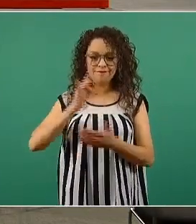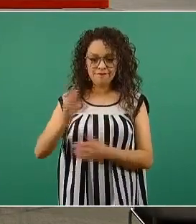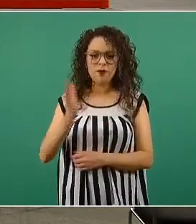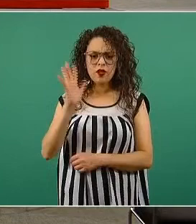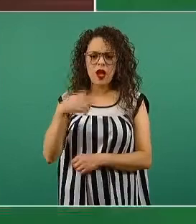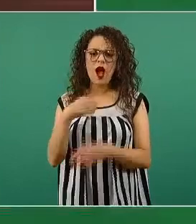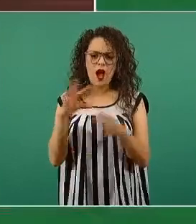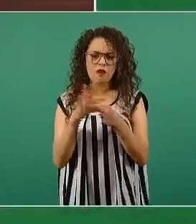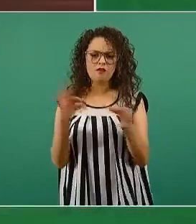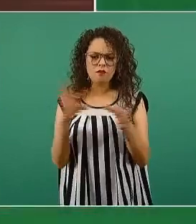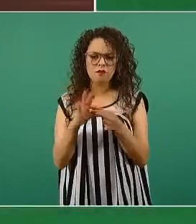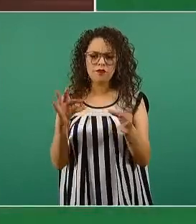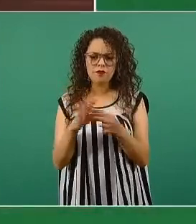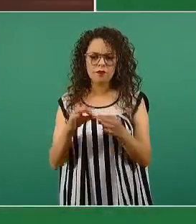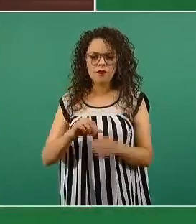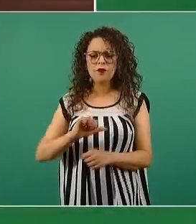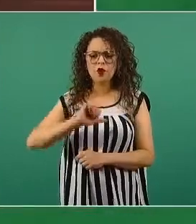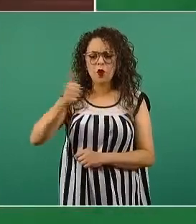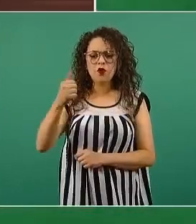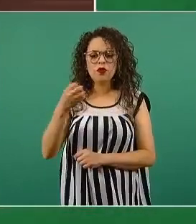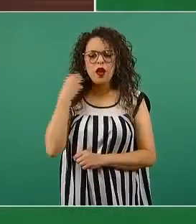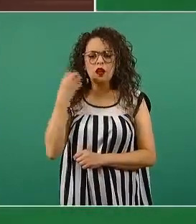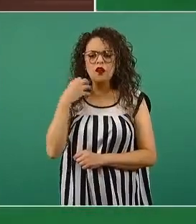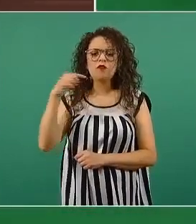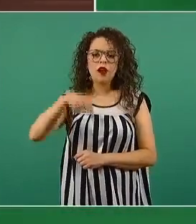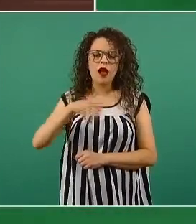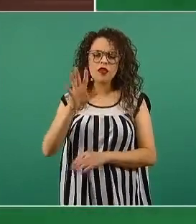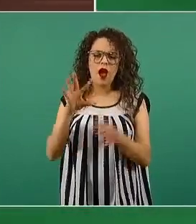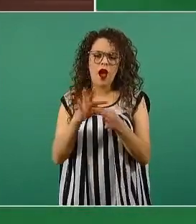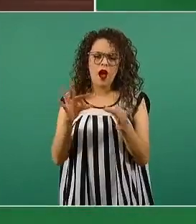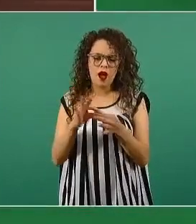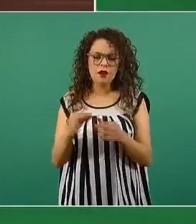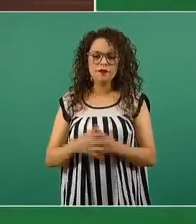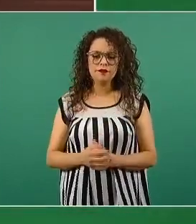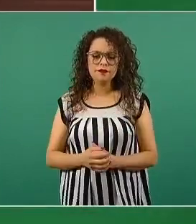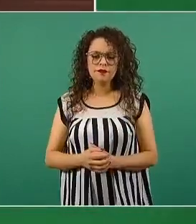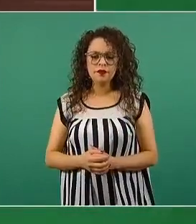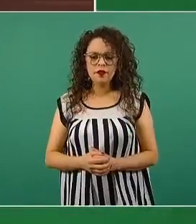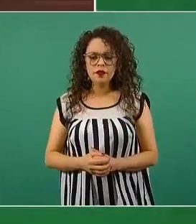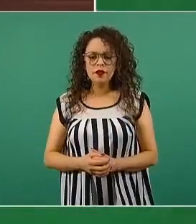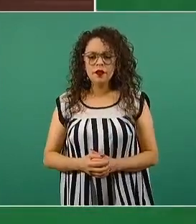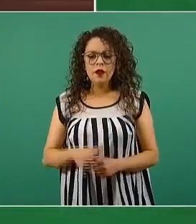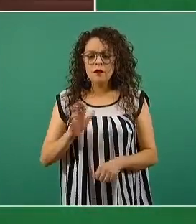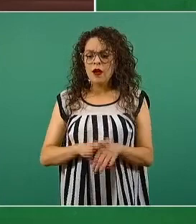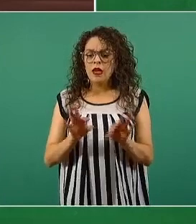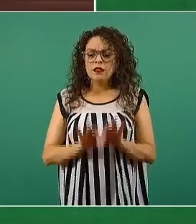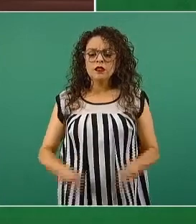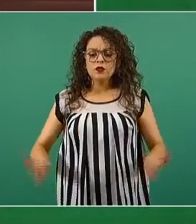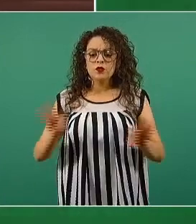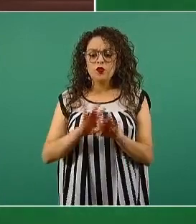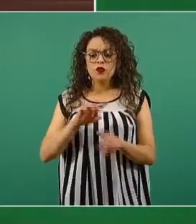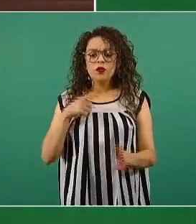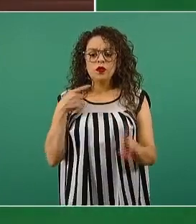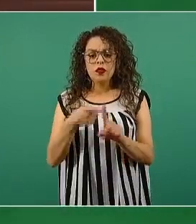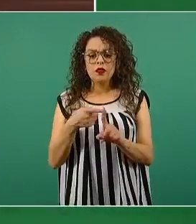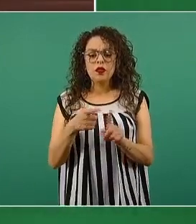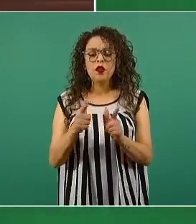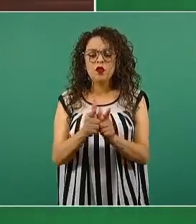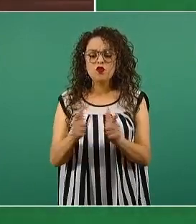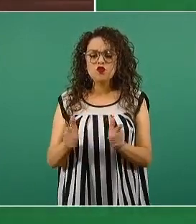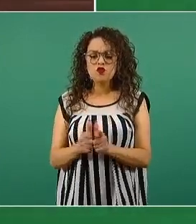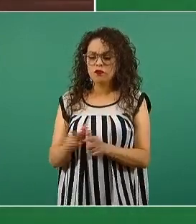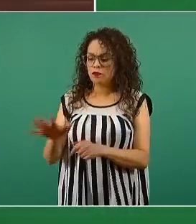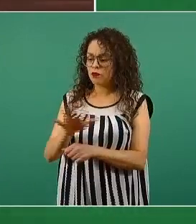lo hemos comentado también en otras conferencias vespertinas. Ahora la prioridad es seguir con los grupos de edad